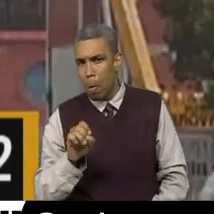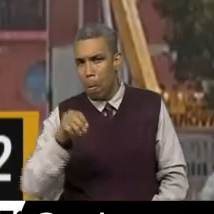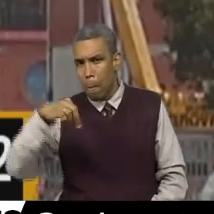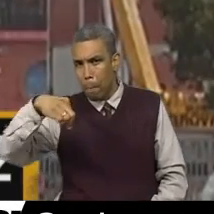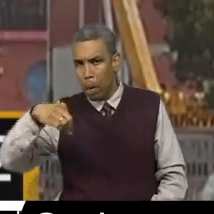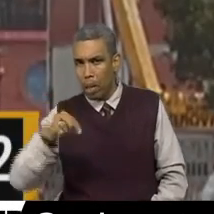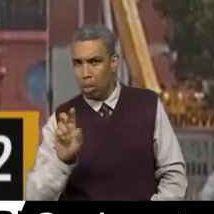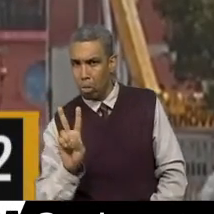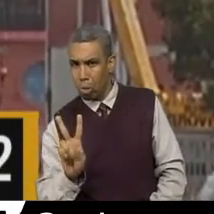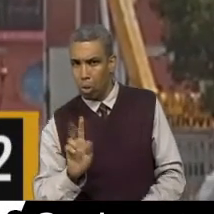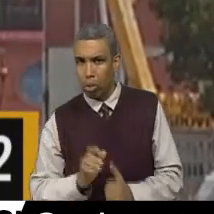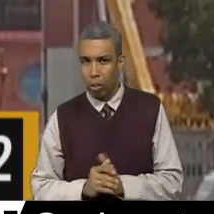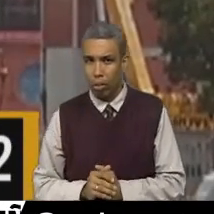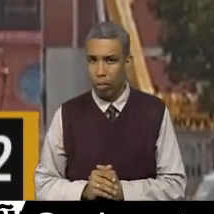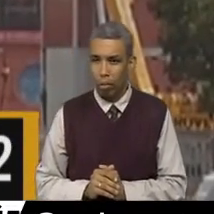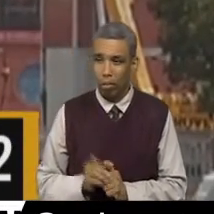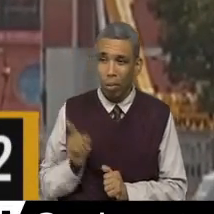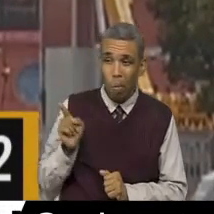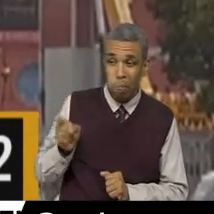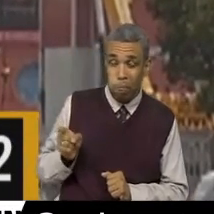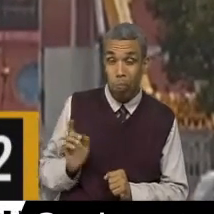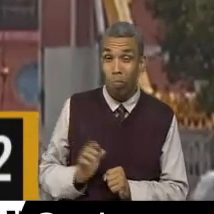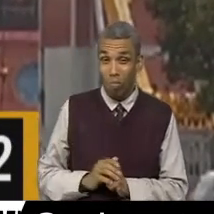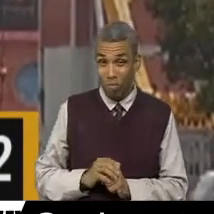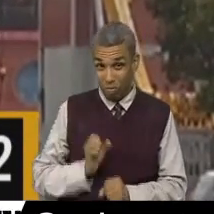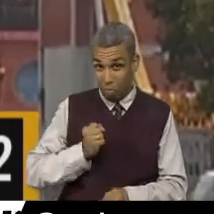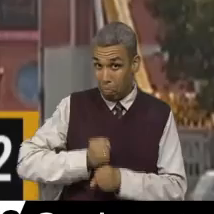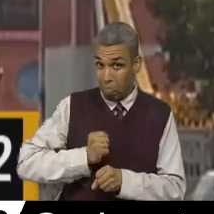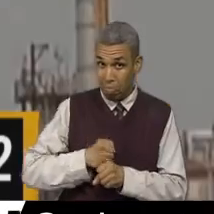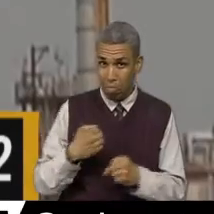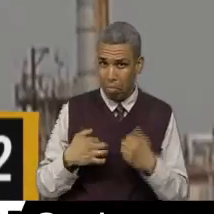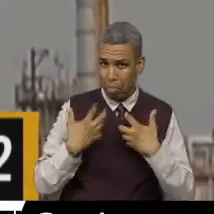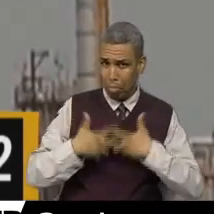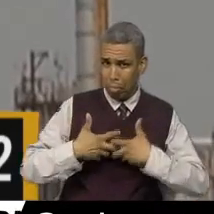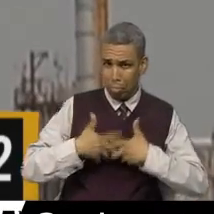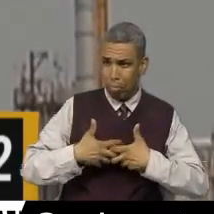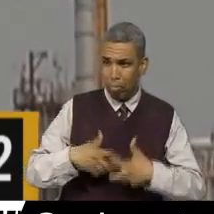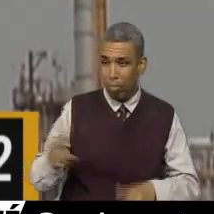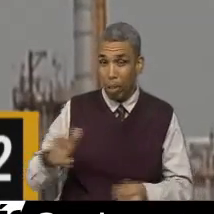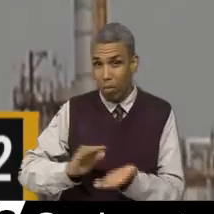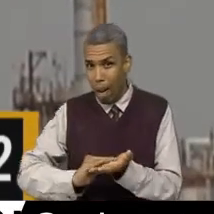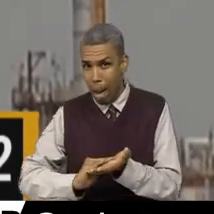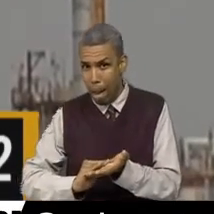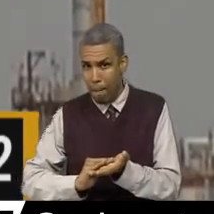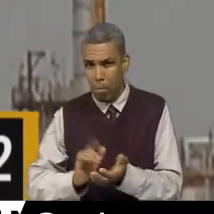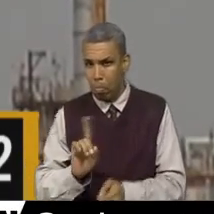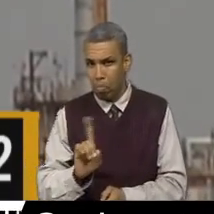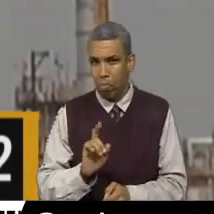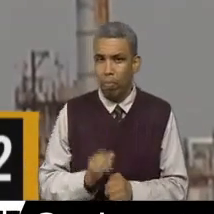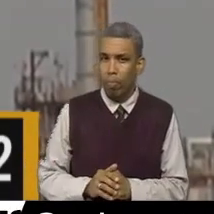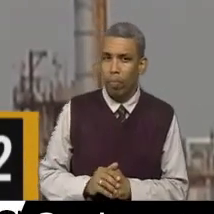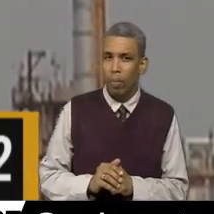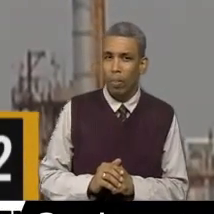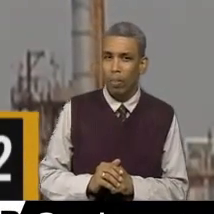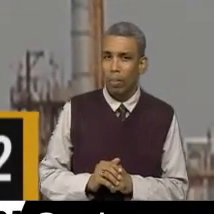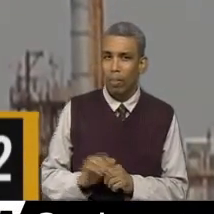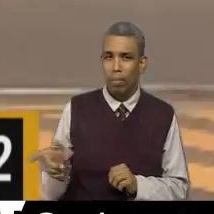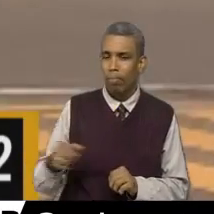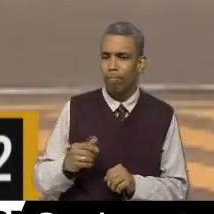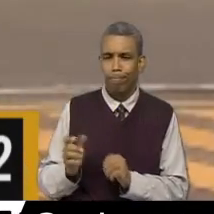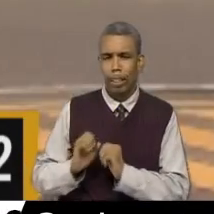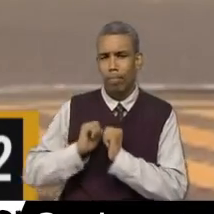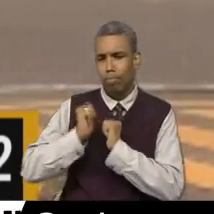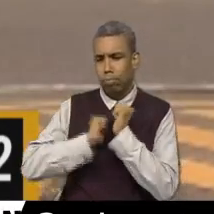no hay disponibilidad ni hay disposición de personal ni la logística necesaria para arrancar con